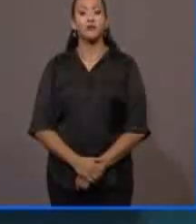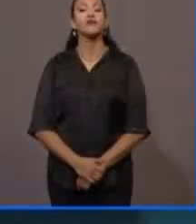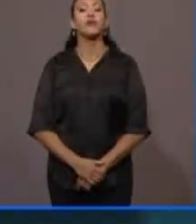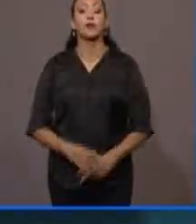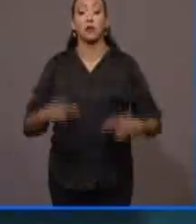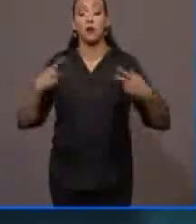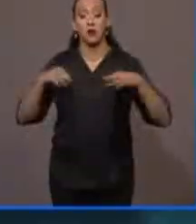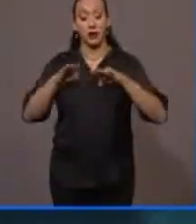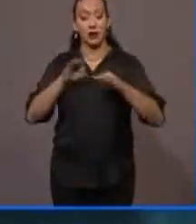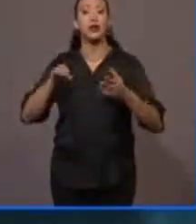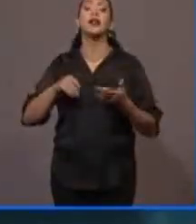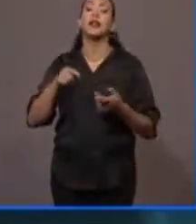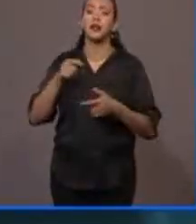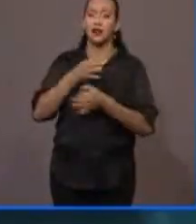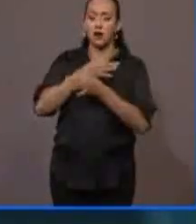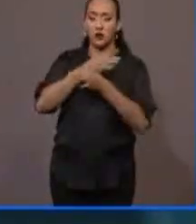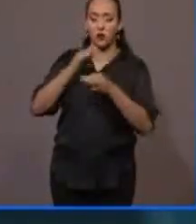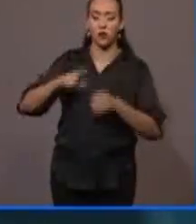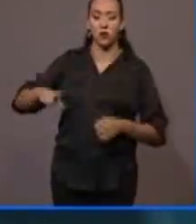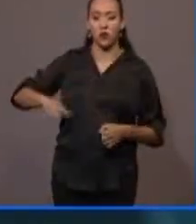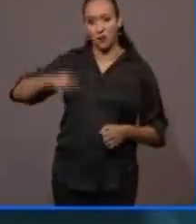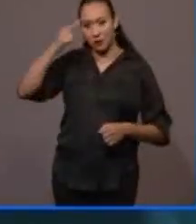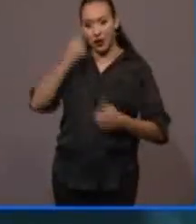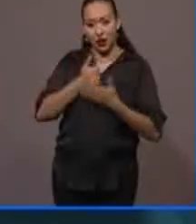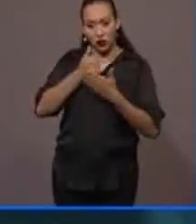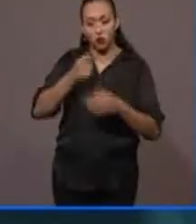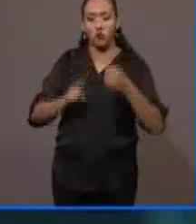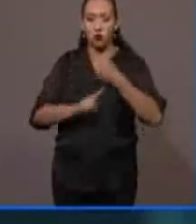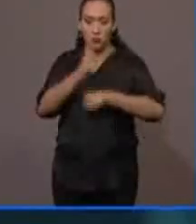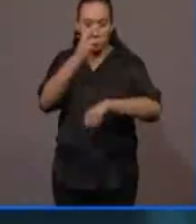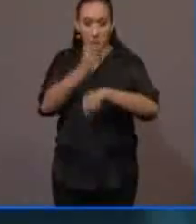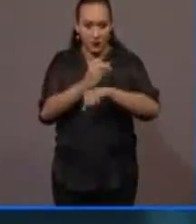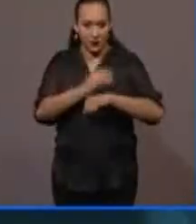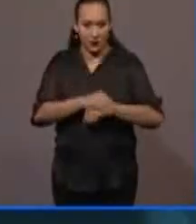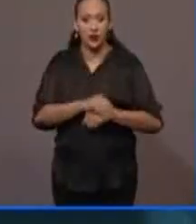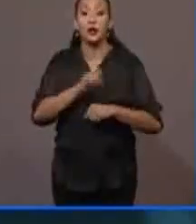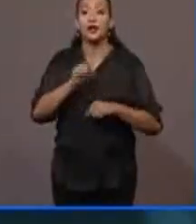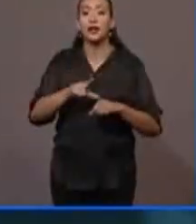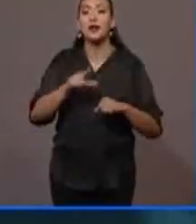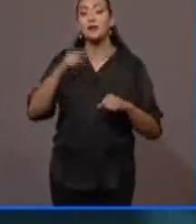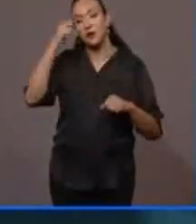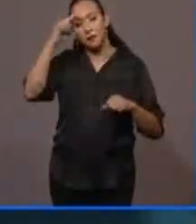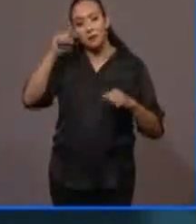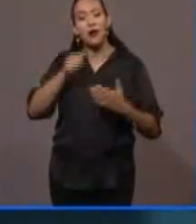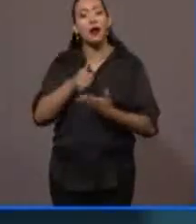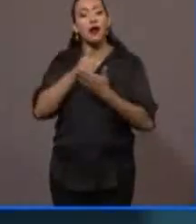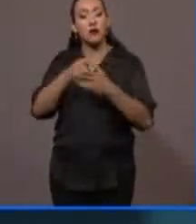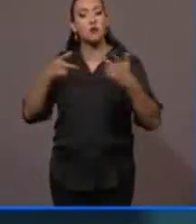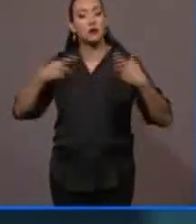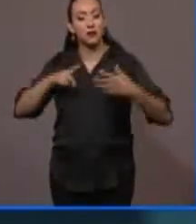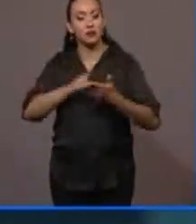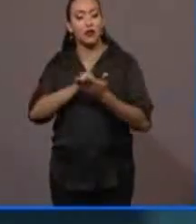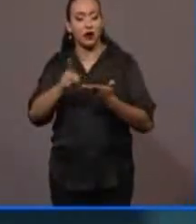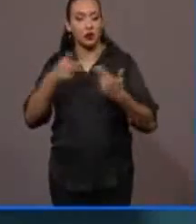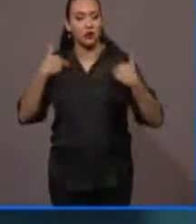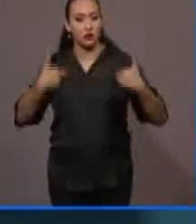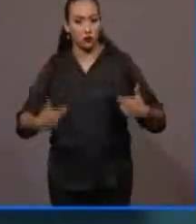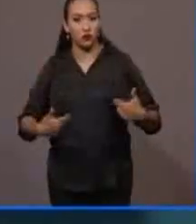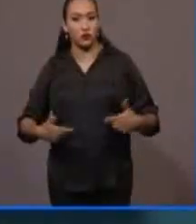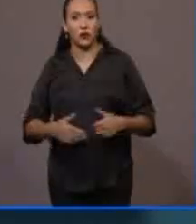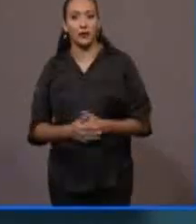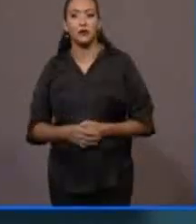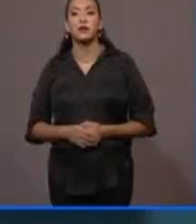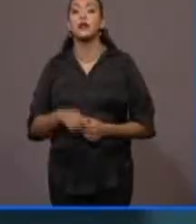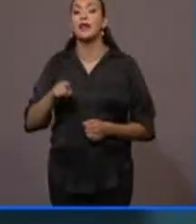Personal del Centro Público de Mecanismos Alternativos de Solución de Controversias y de la Unidad de Derechos Humanos e Igualdad de Género del